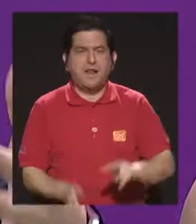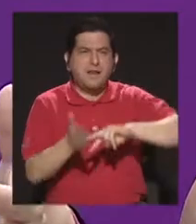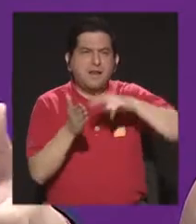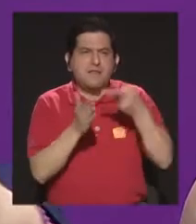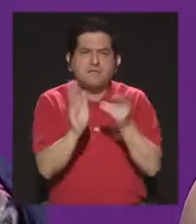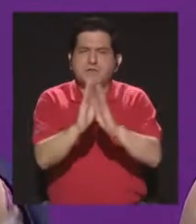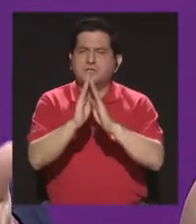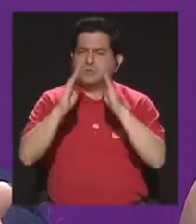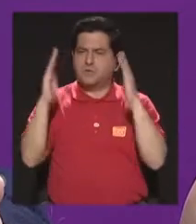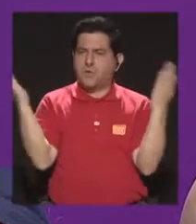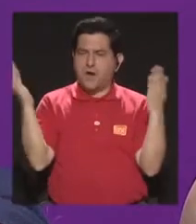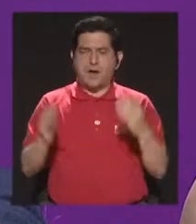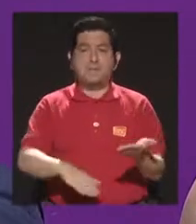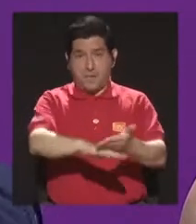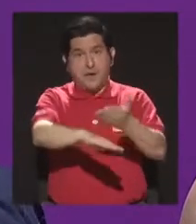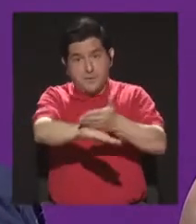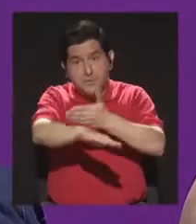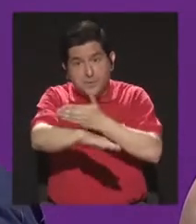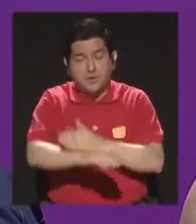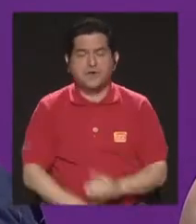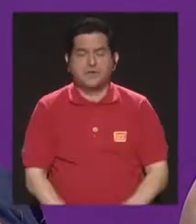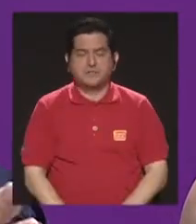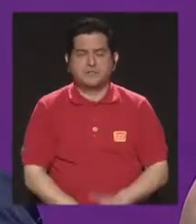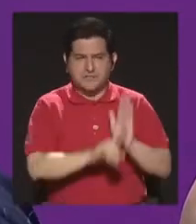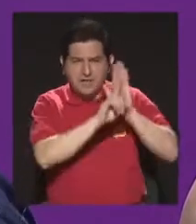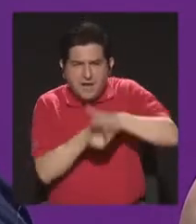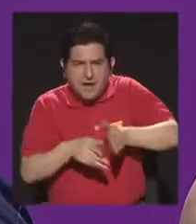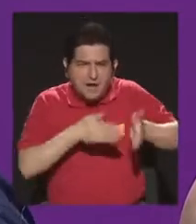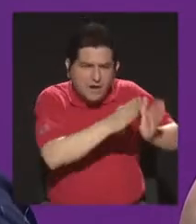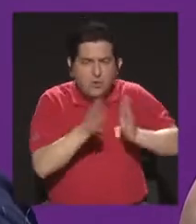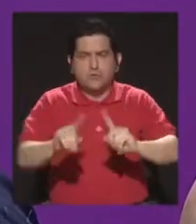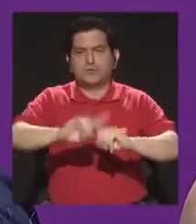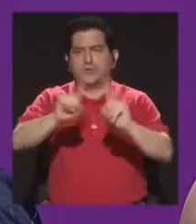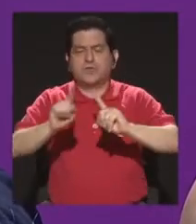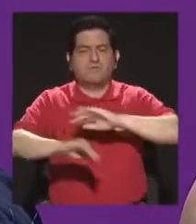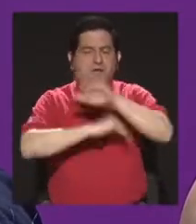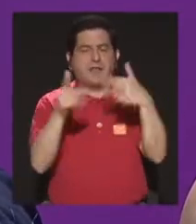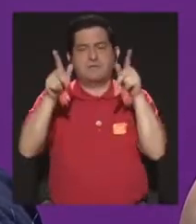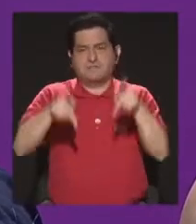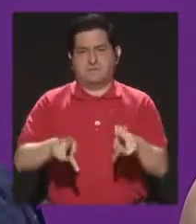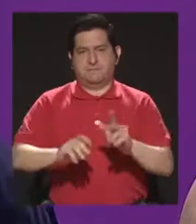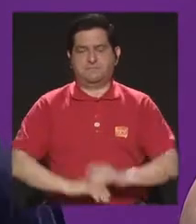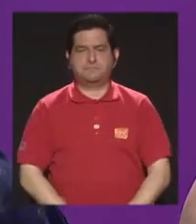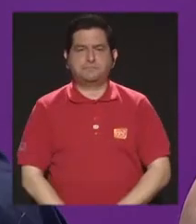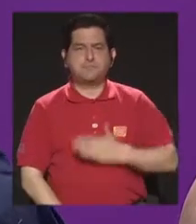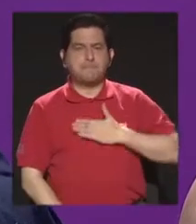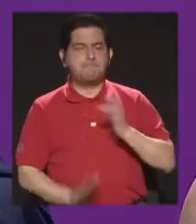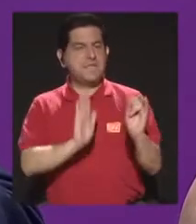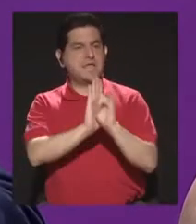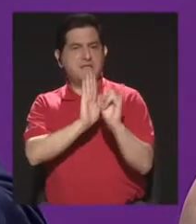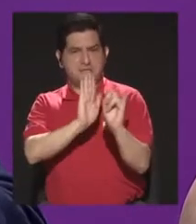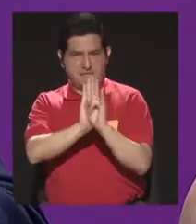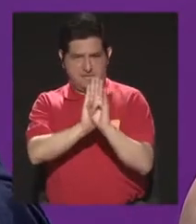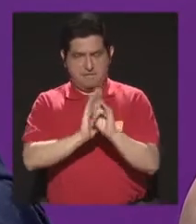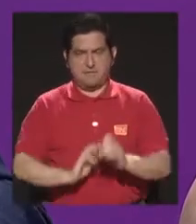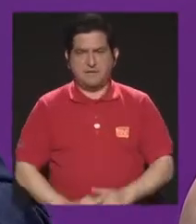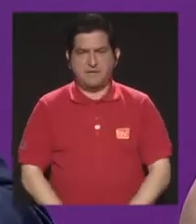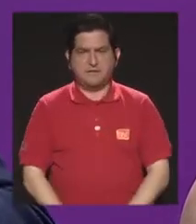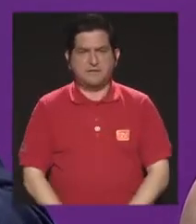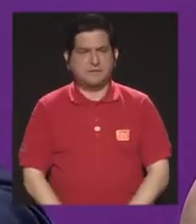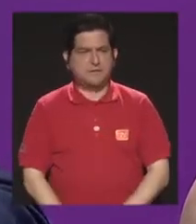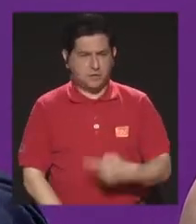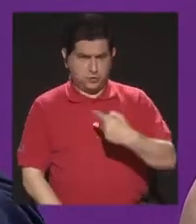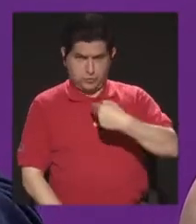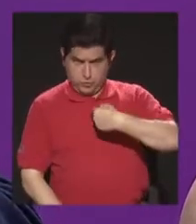más amplia y creciente de que el acoso callejero es distinto para todos. Que mis identidades, cómo